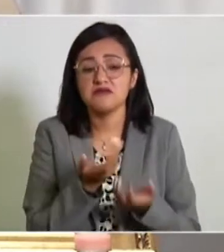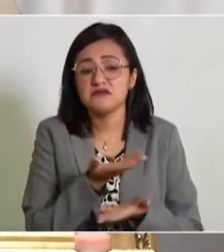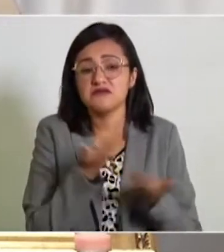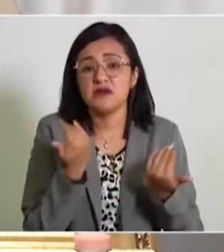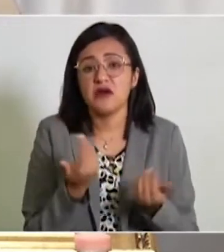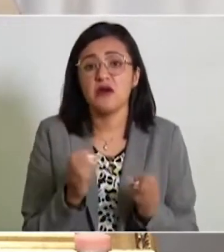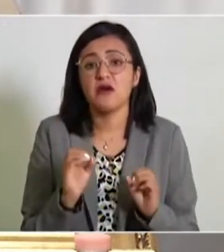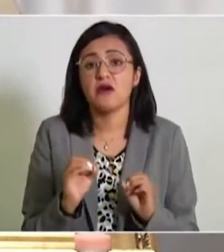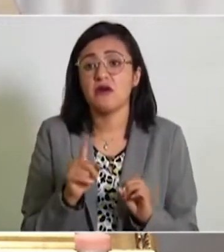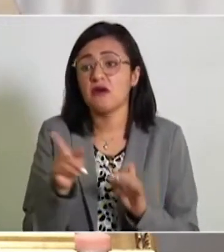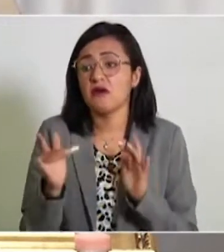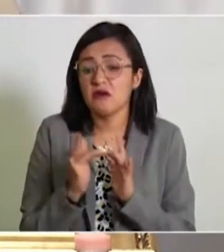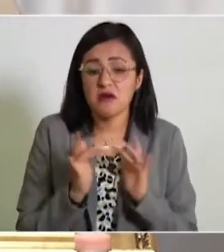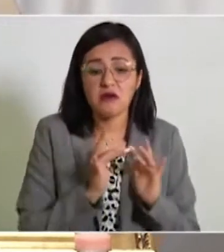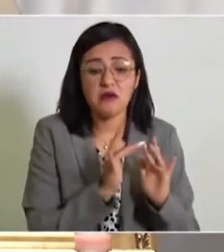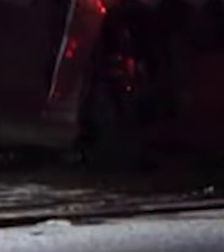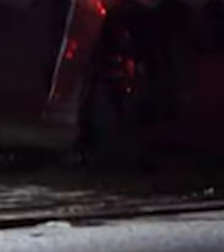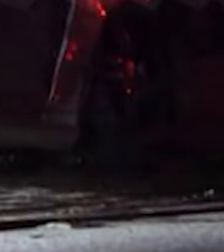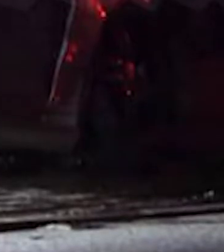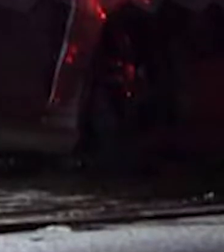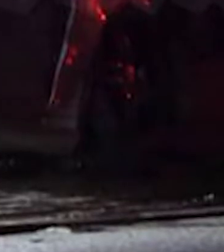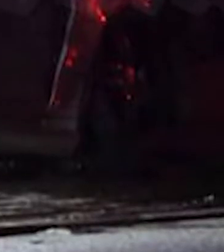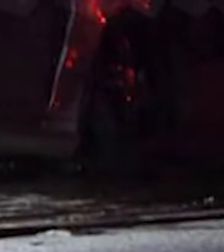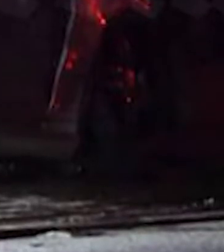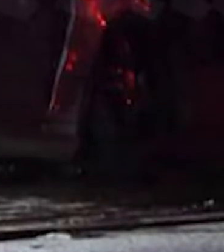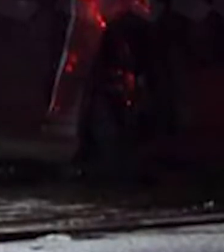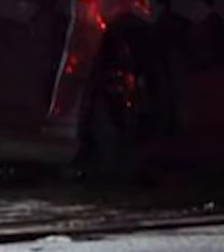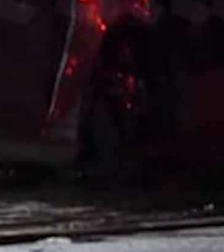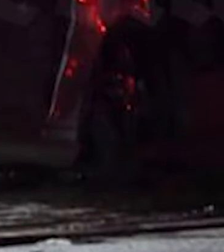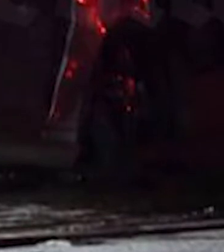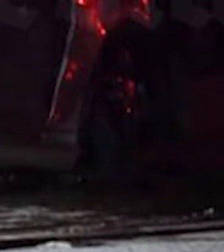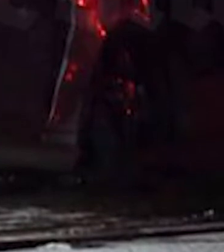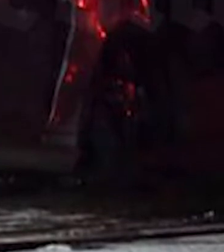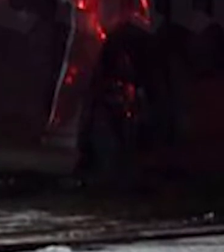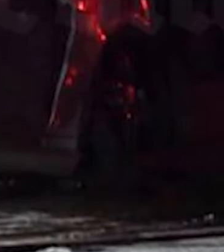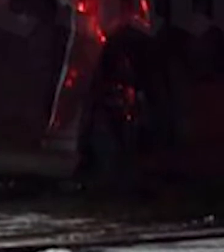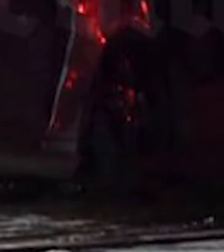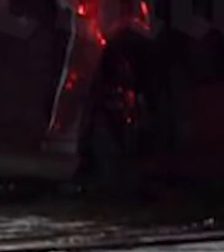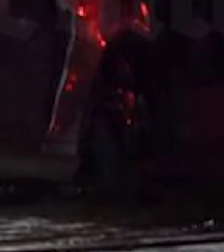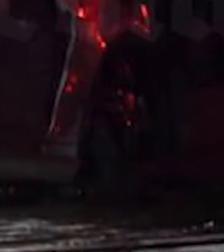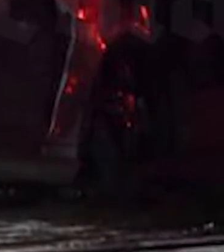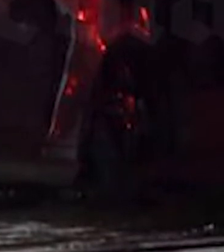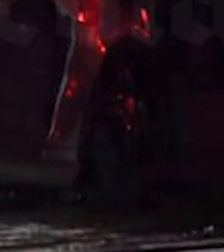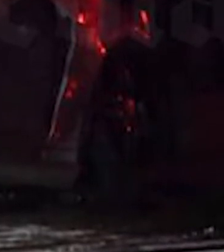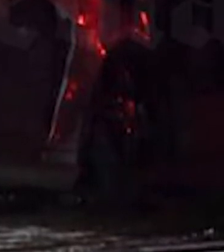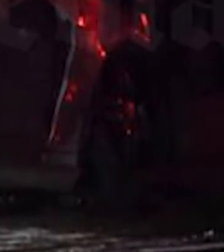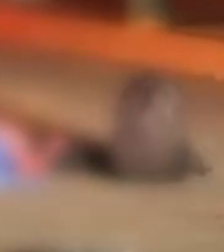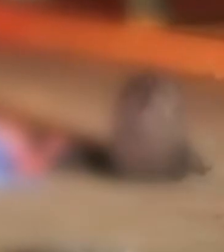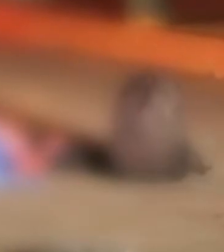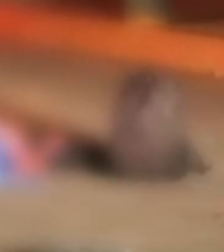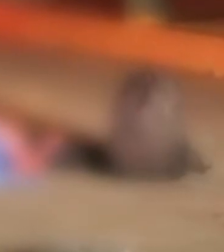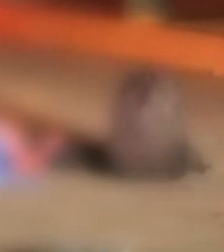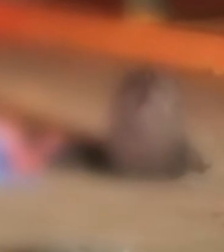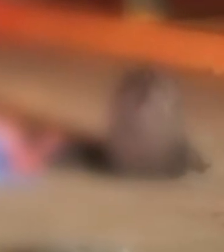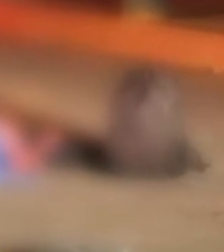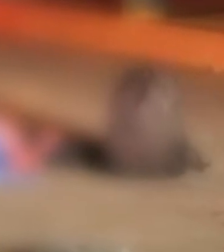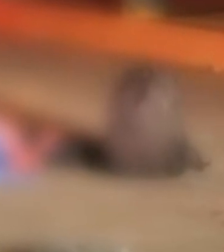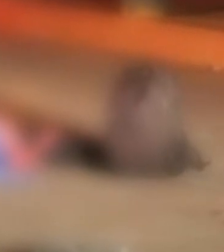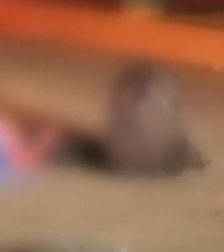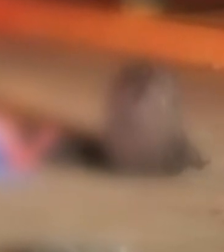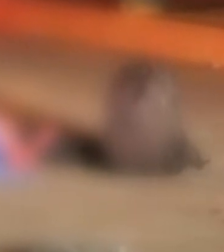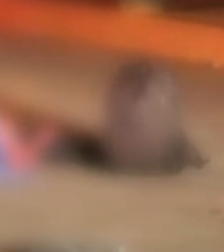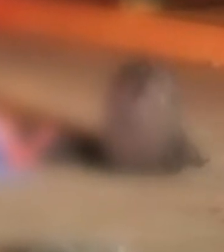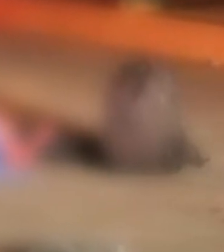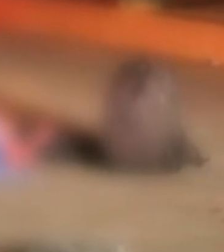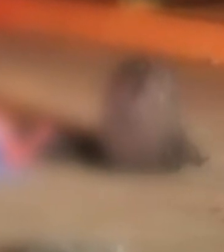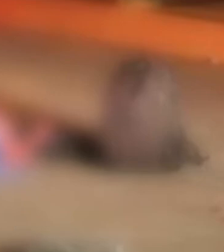o de sus contactos reiteró que en el combate a la corrupción puebla registró un avance sin embargo la aplicación de administración